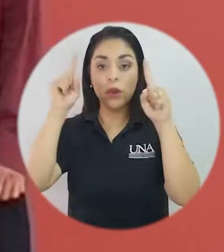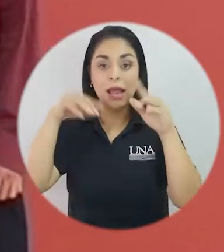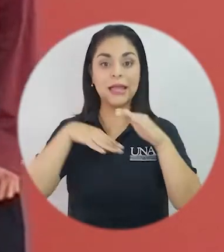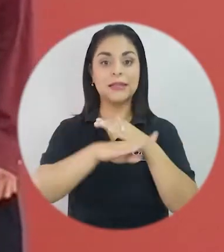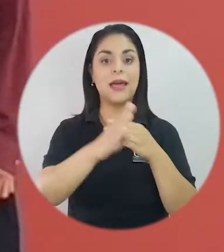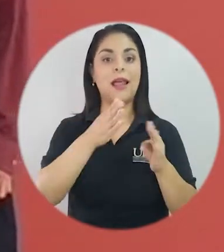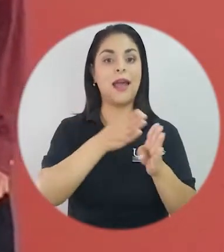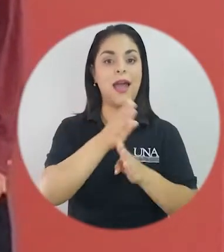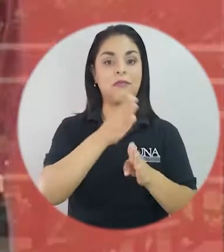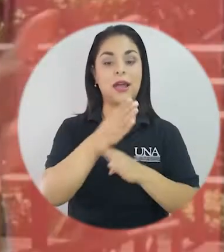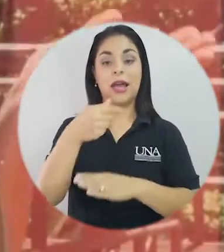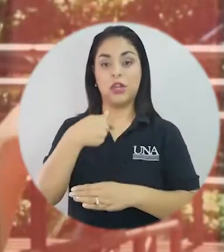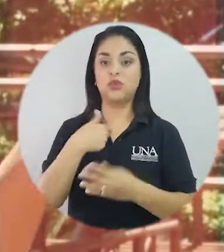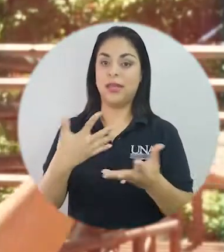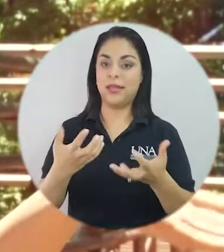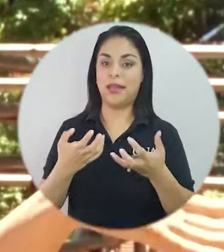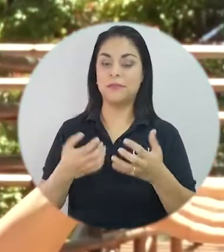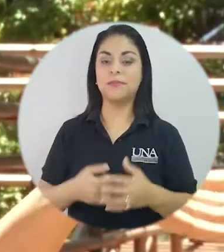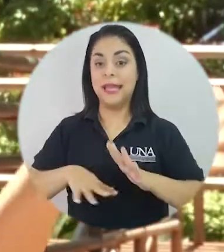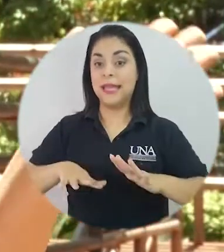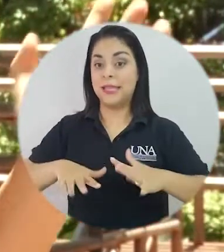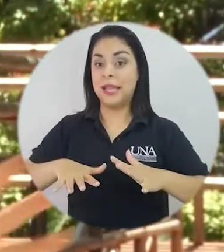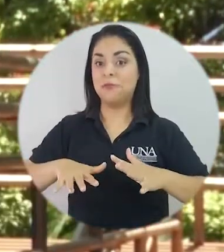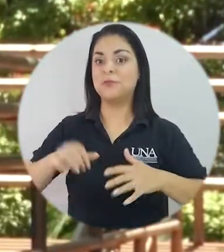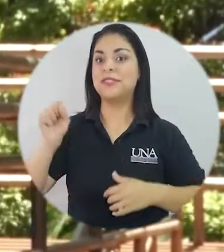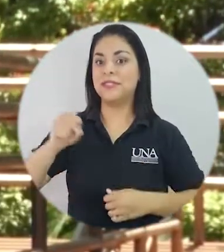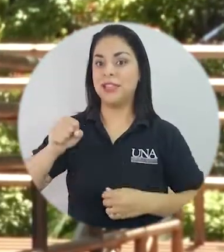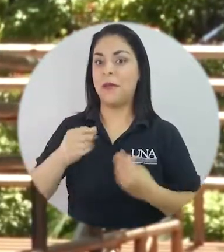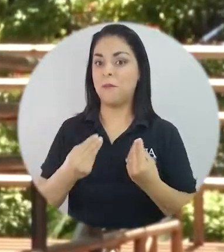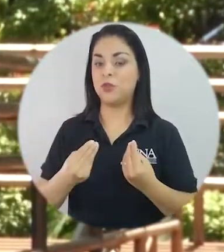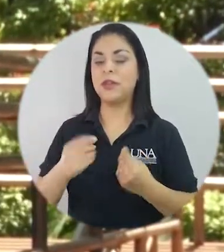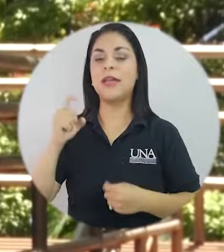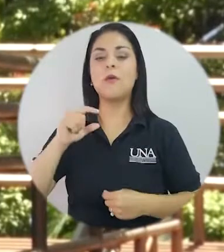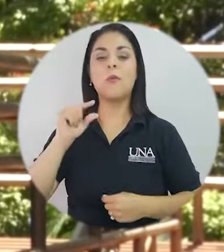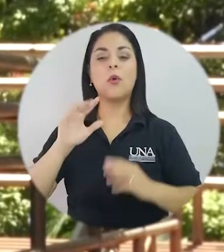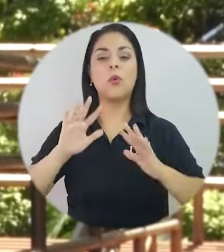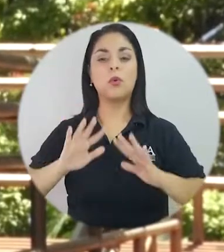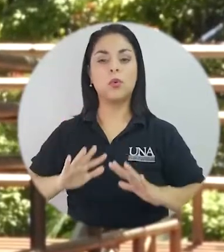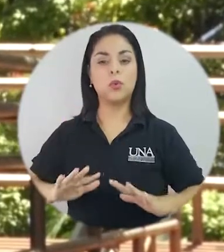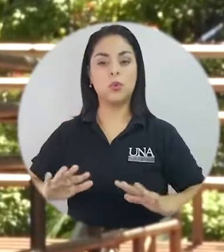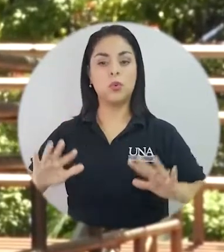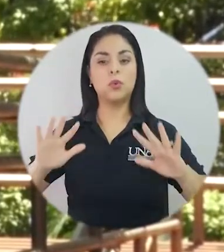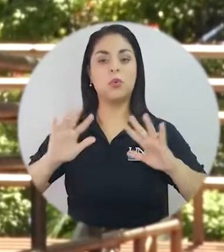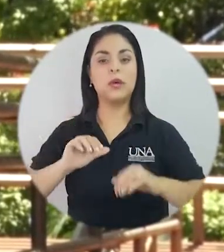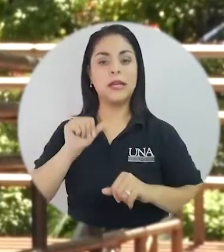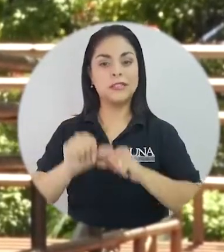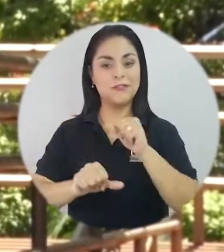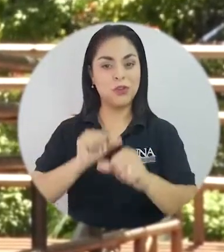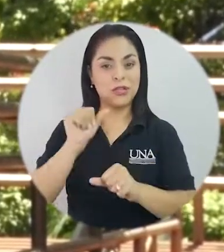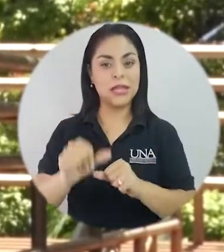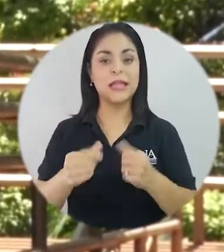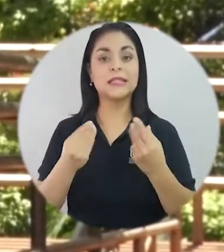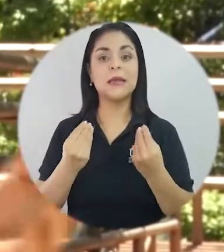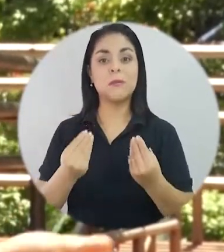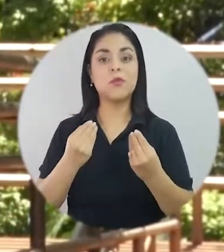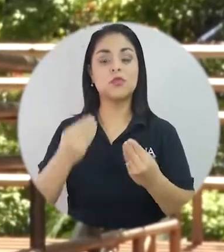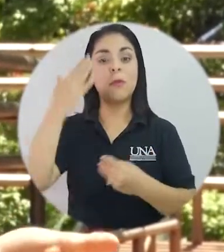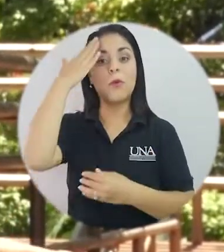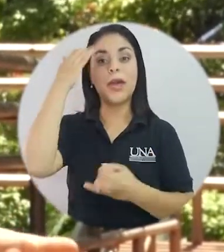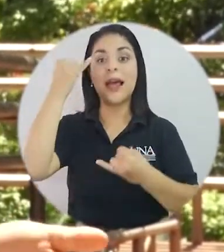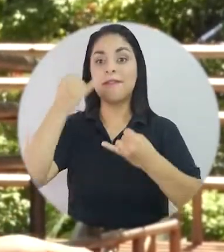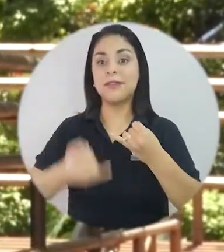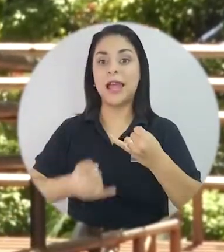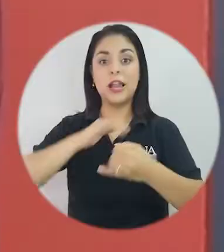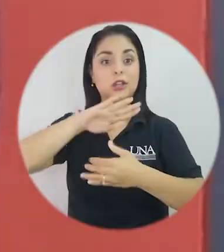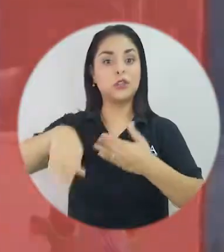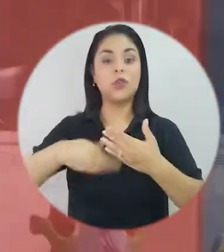que quise. Los nervios se lo comen a uno, entonces hay que ir un poco relajado, hay que esforzarse muchísimo, porque al final todo el mundo puede